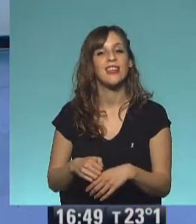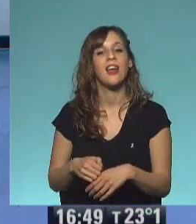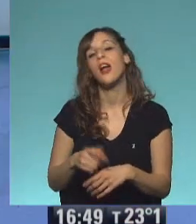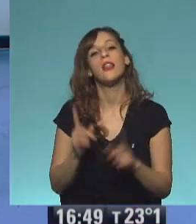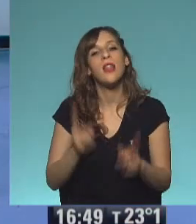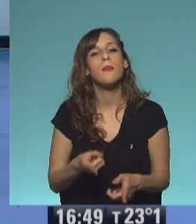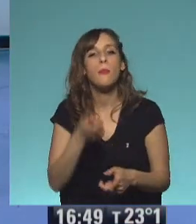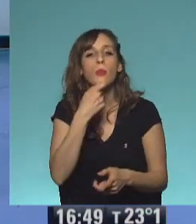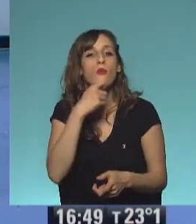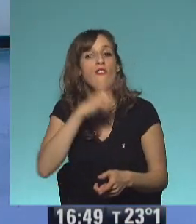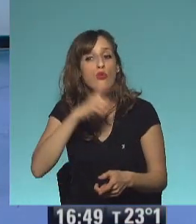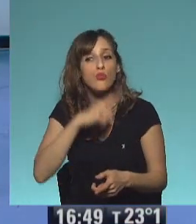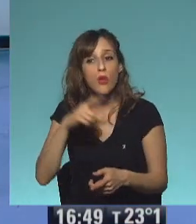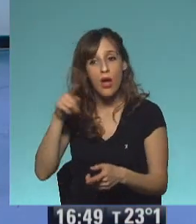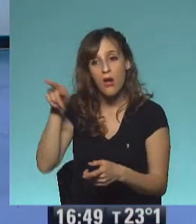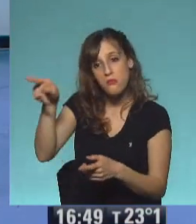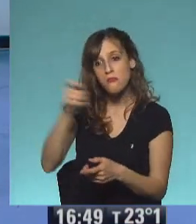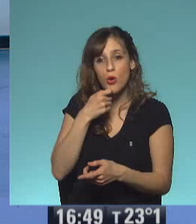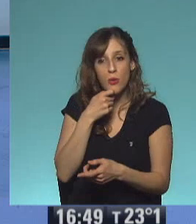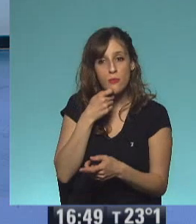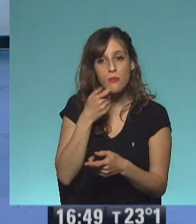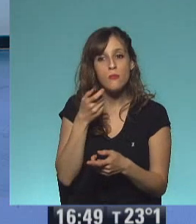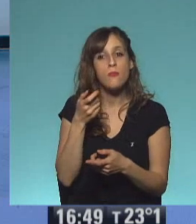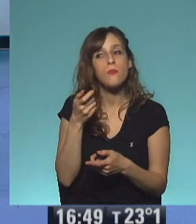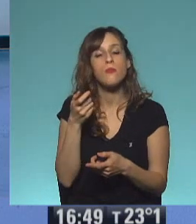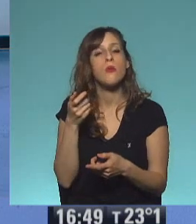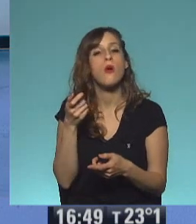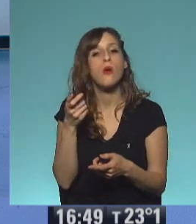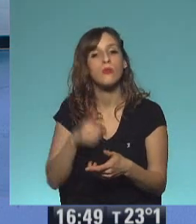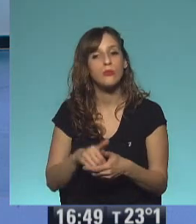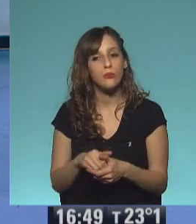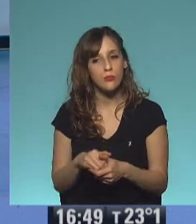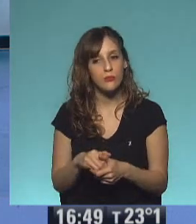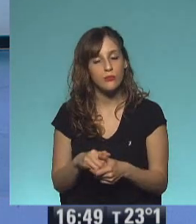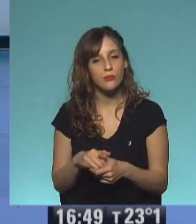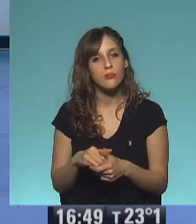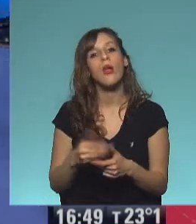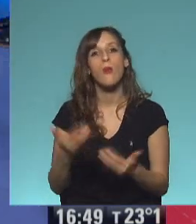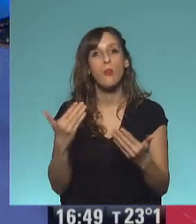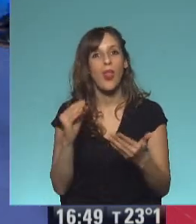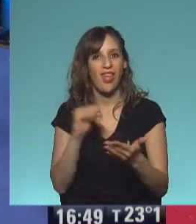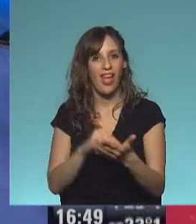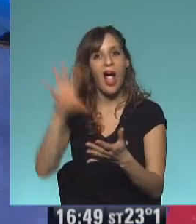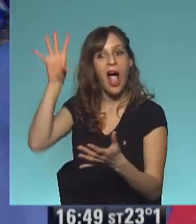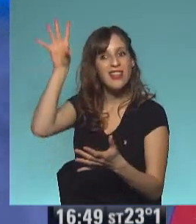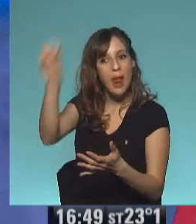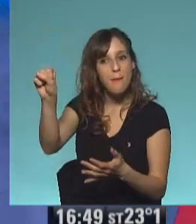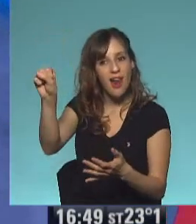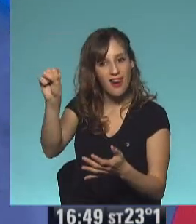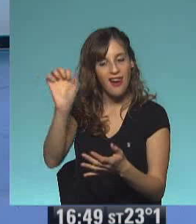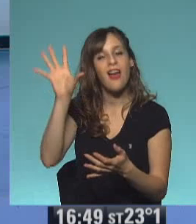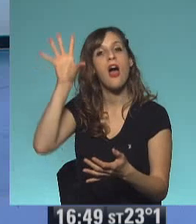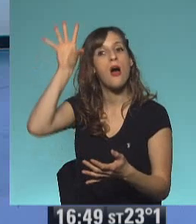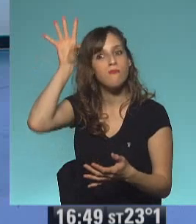fruta llama pero como decía la alta para alcanzar para atrapar así ponemos otro dale salvar a